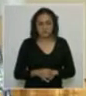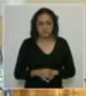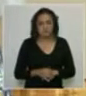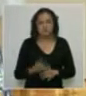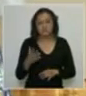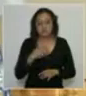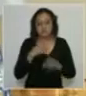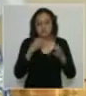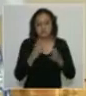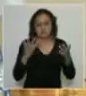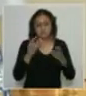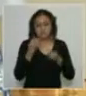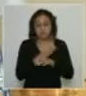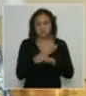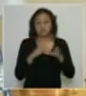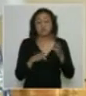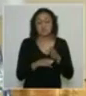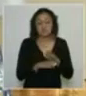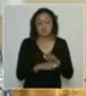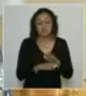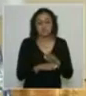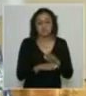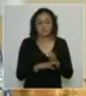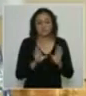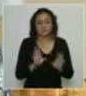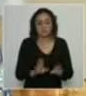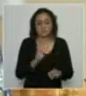estamos haciendo muchas cosas. Y mira,